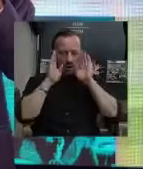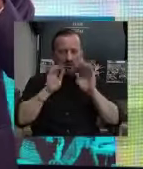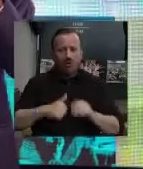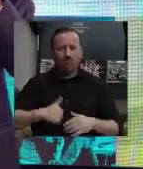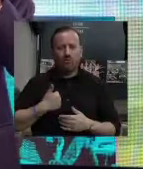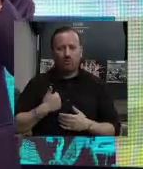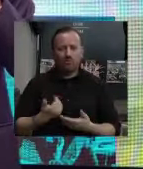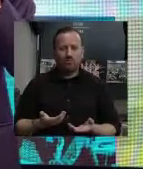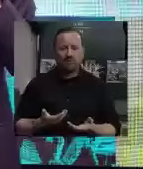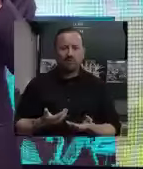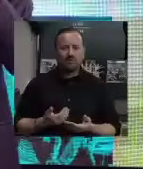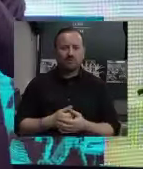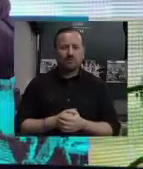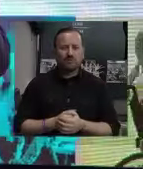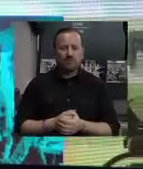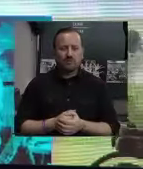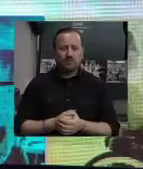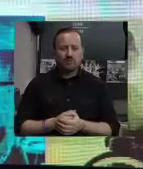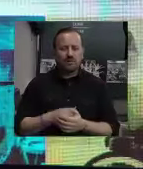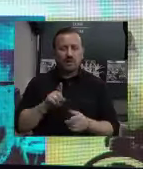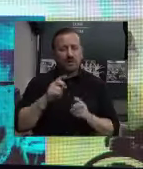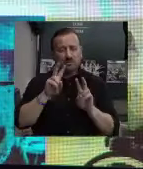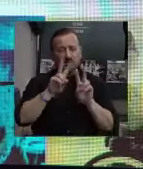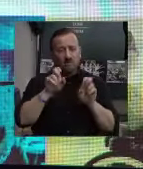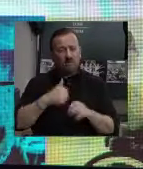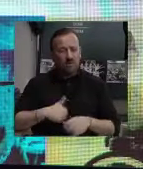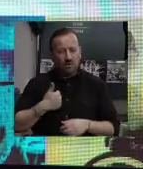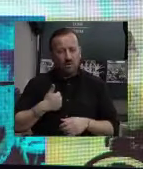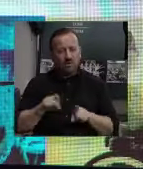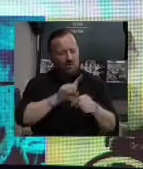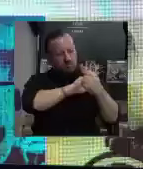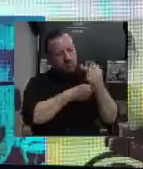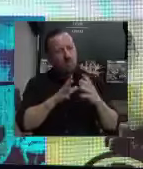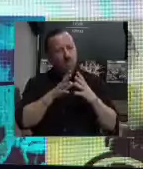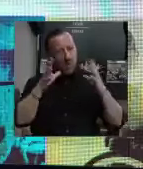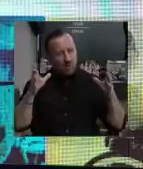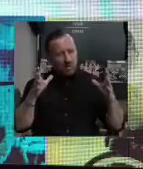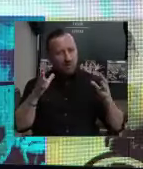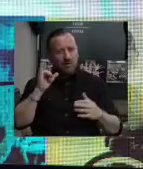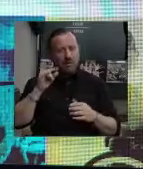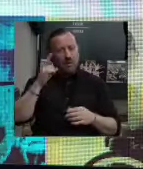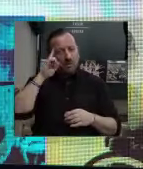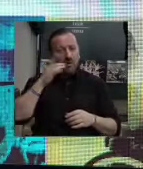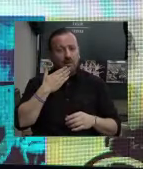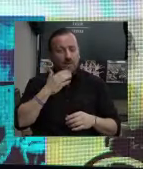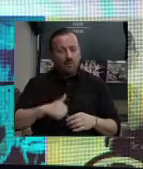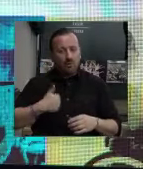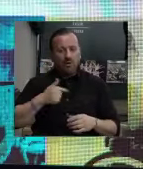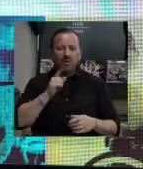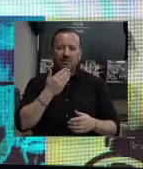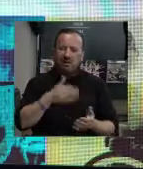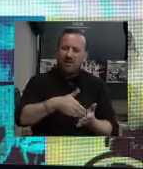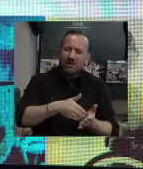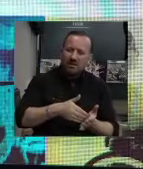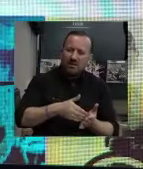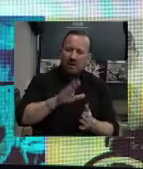voluntad sí la voluntad tiene un poder grandísimo pero la voluntad tiene una gran debilidad es